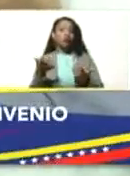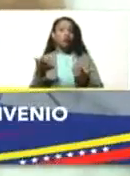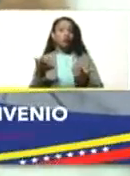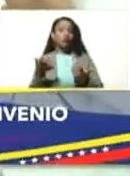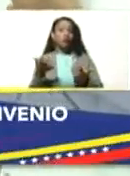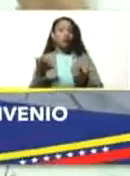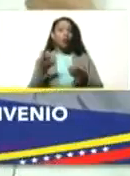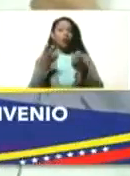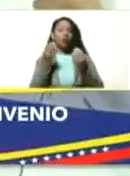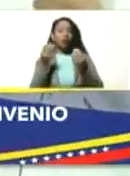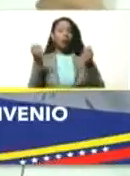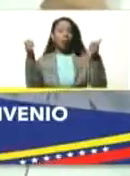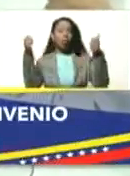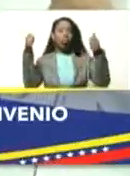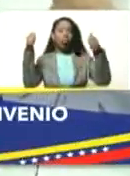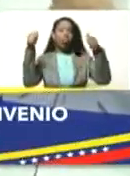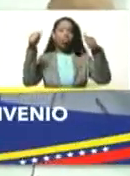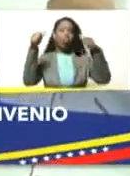deterioros,